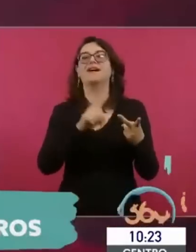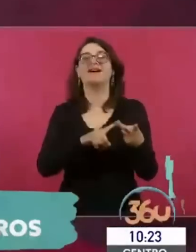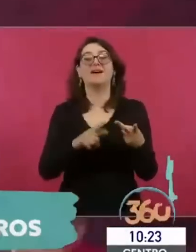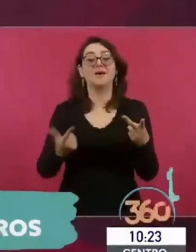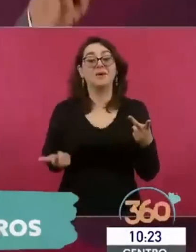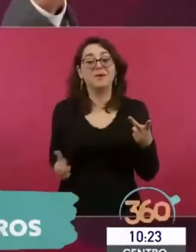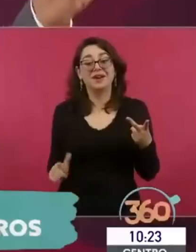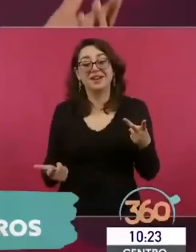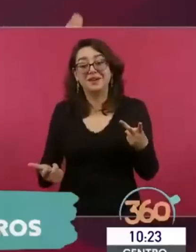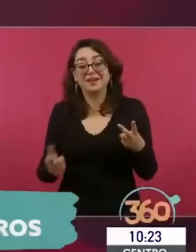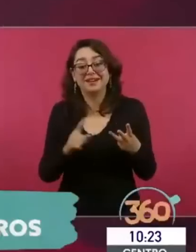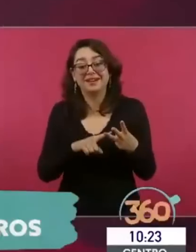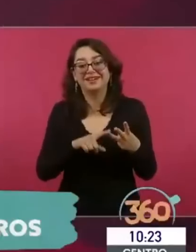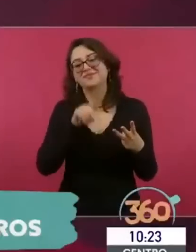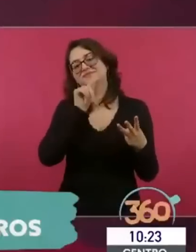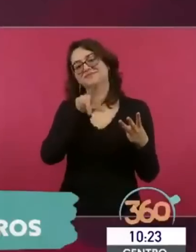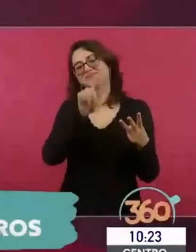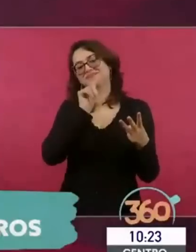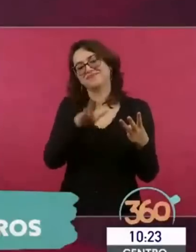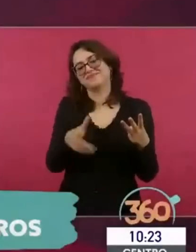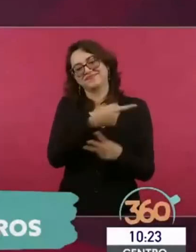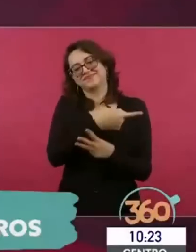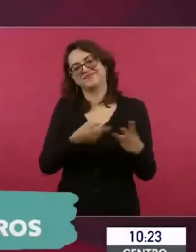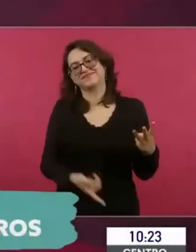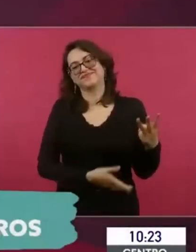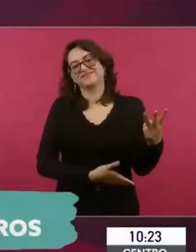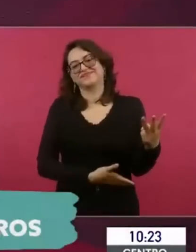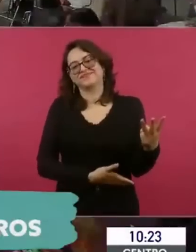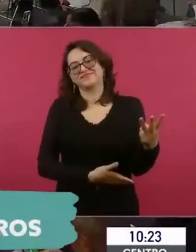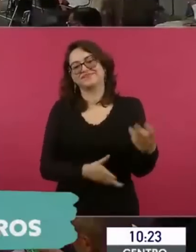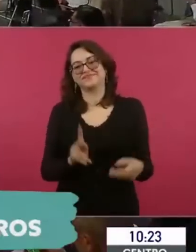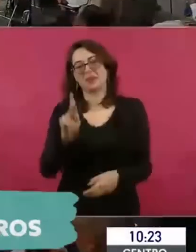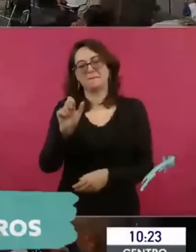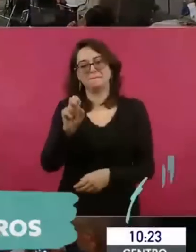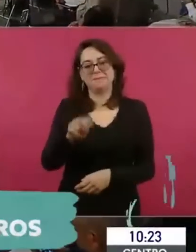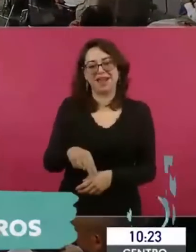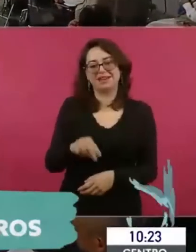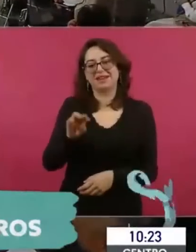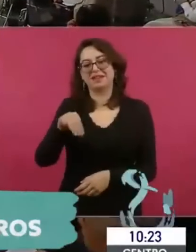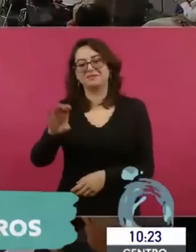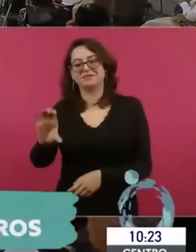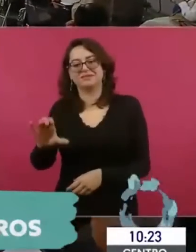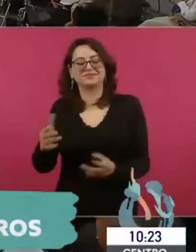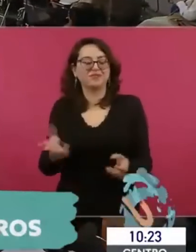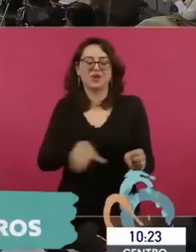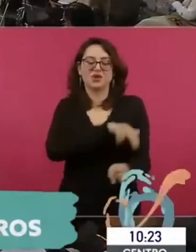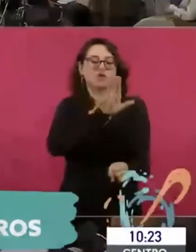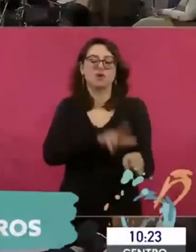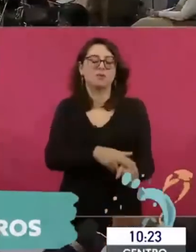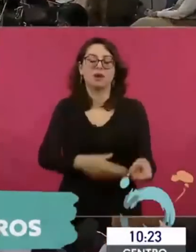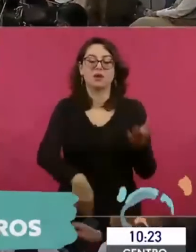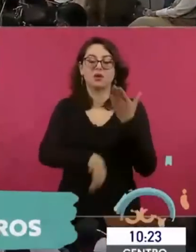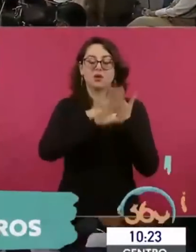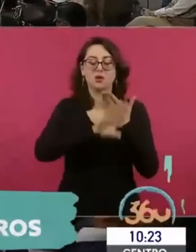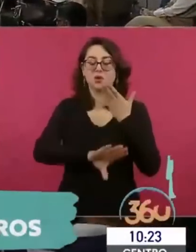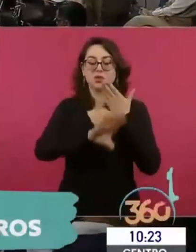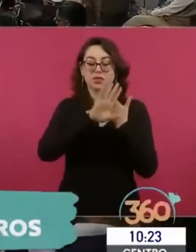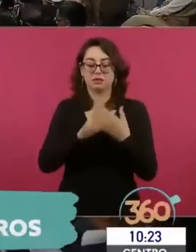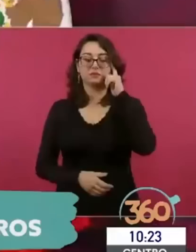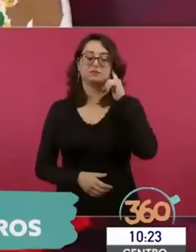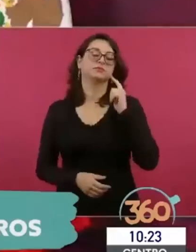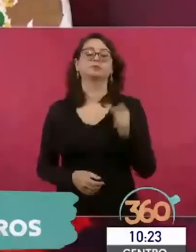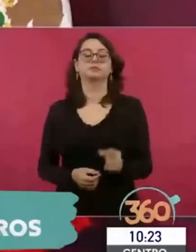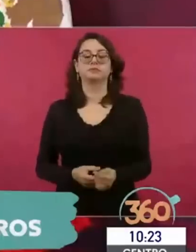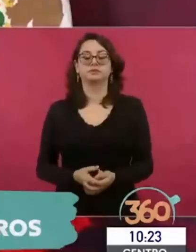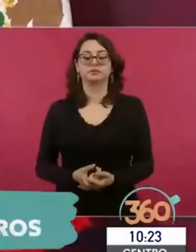y Jalisco Sí pues es normal pero bueno nosotros vamos a distribuir los